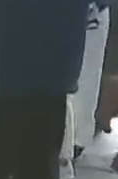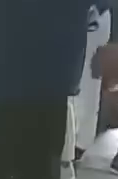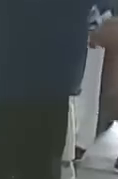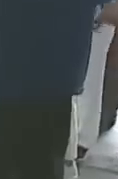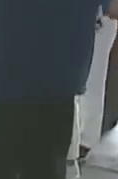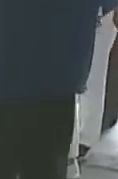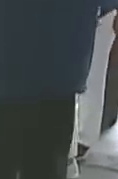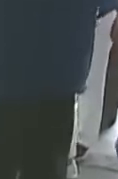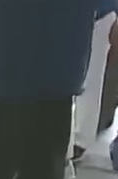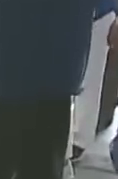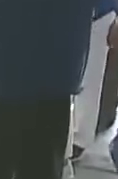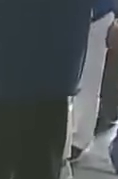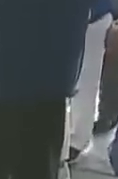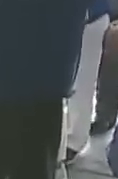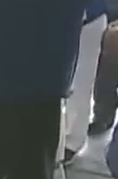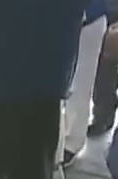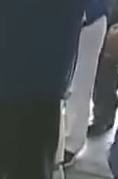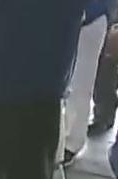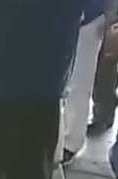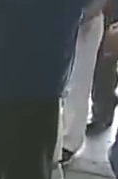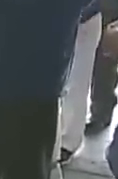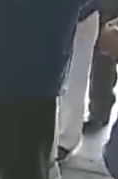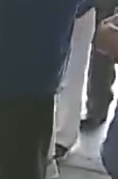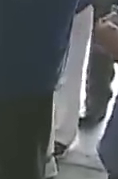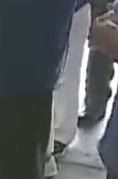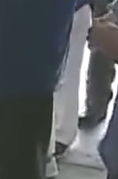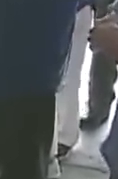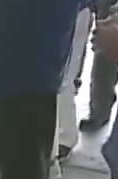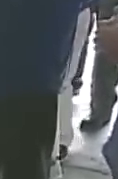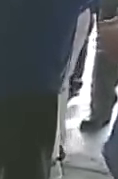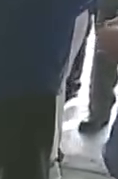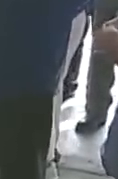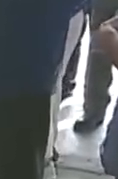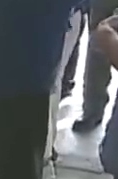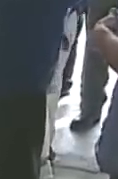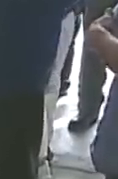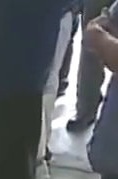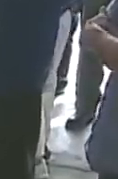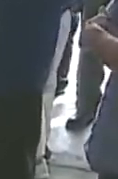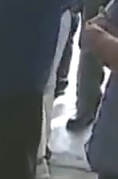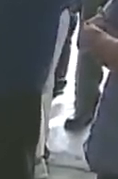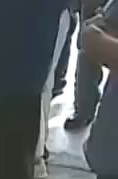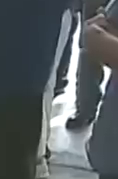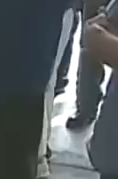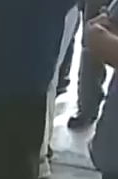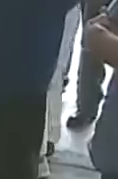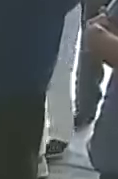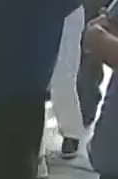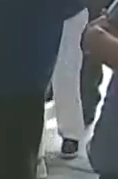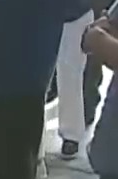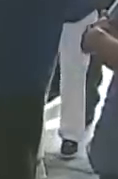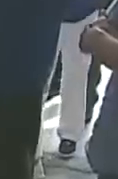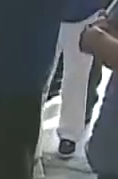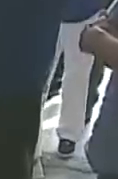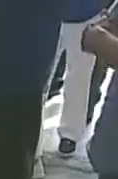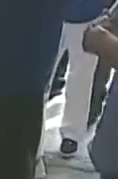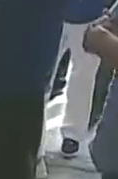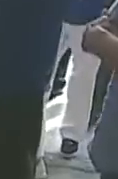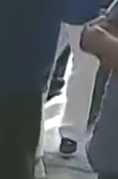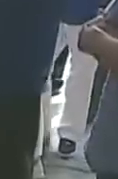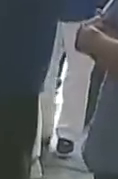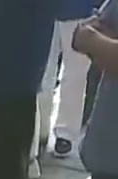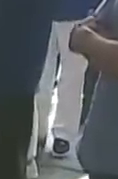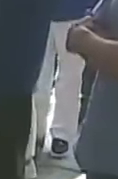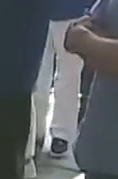la vulcanización que le está explicando en este momento uno de los trabajadores, la línea final. Y posteriormente el